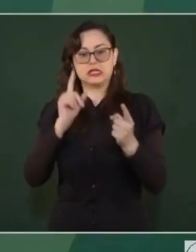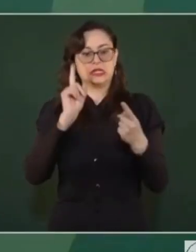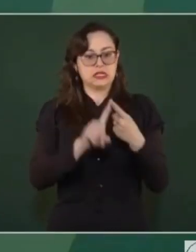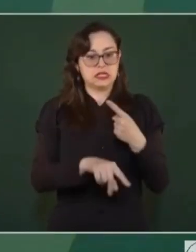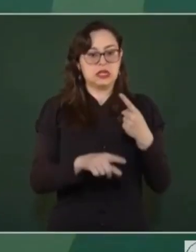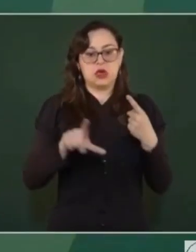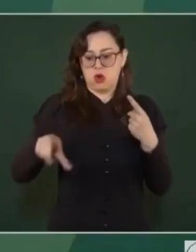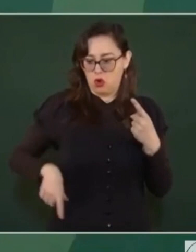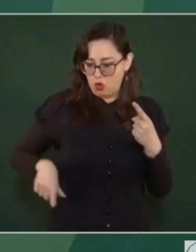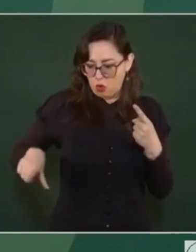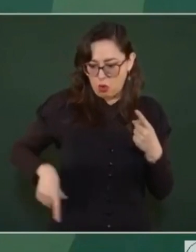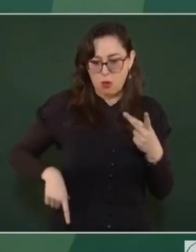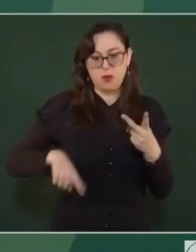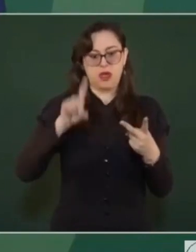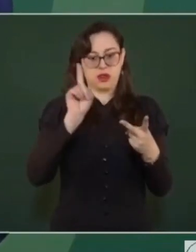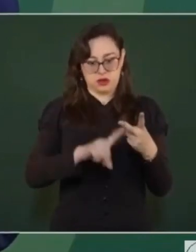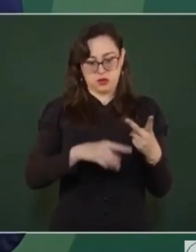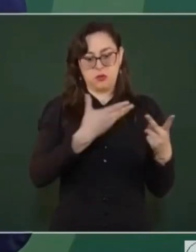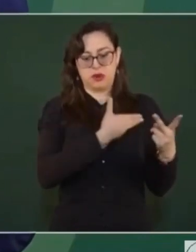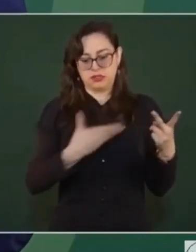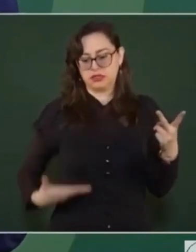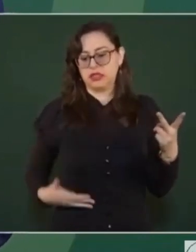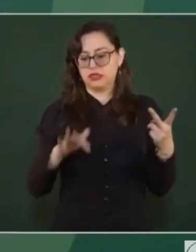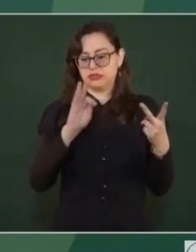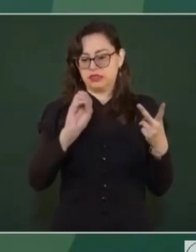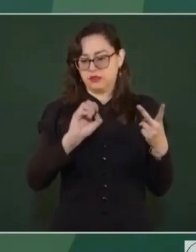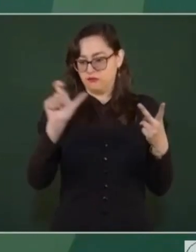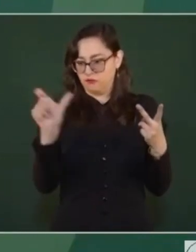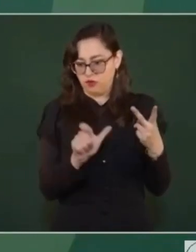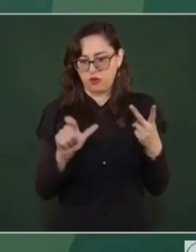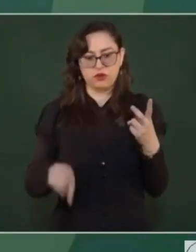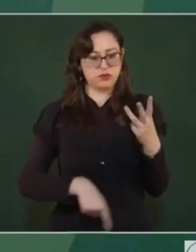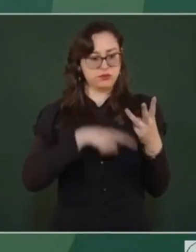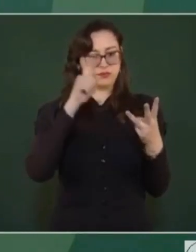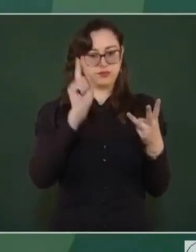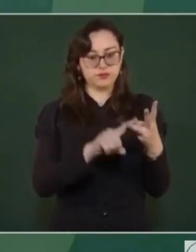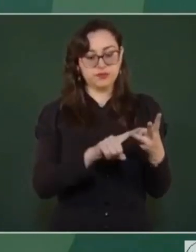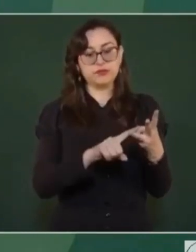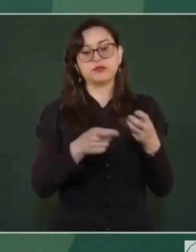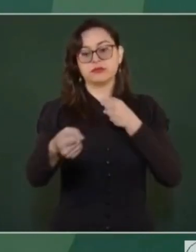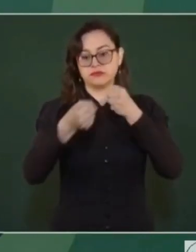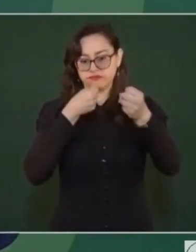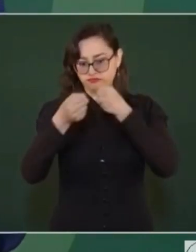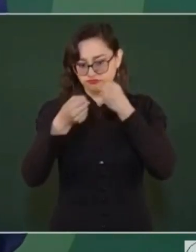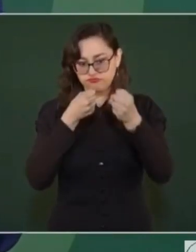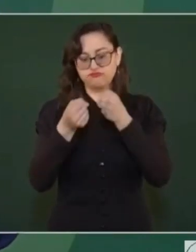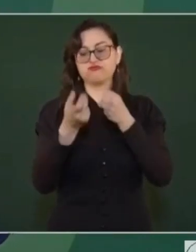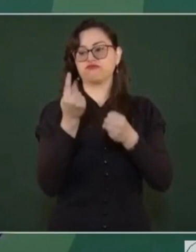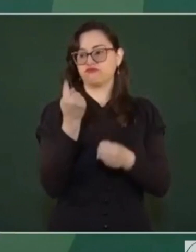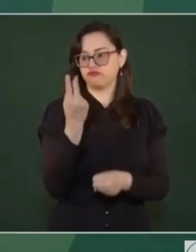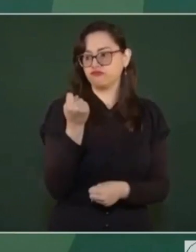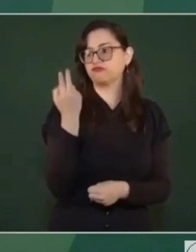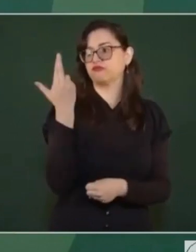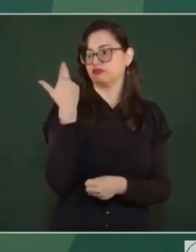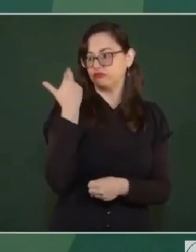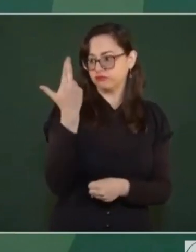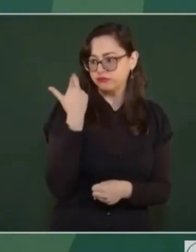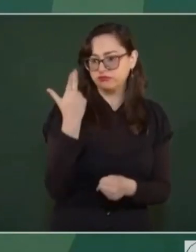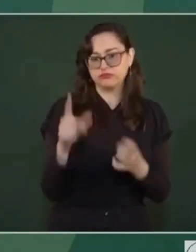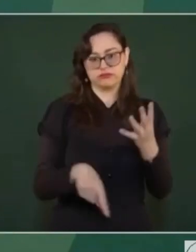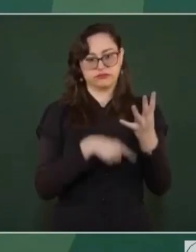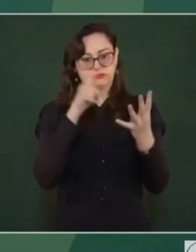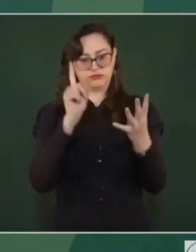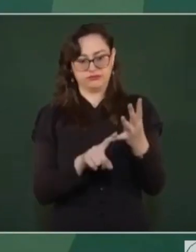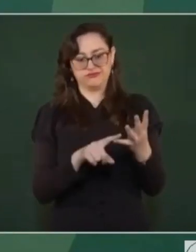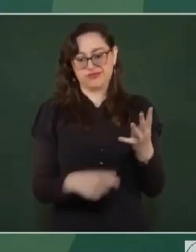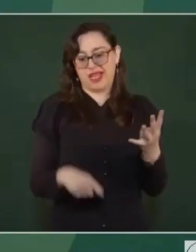funcionarios públicos, el presidente Fox, los medios de información, las